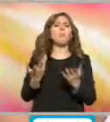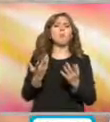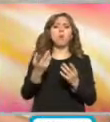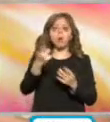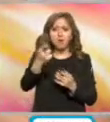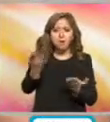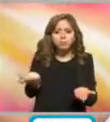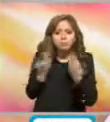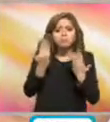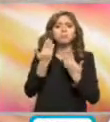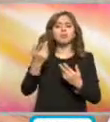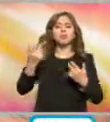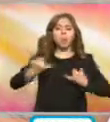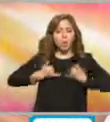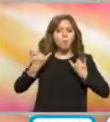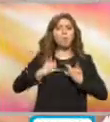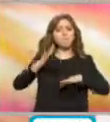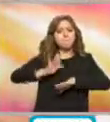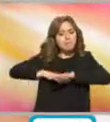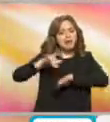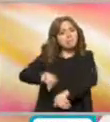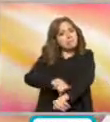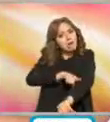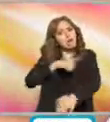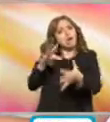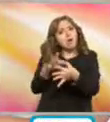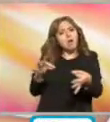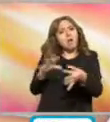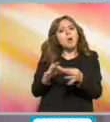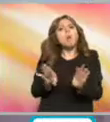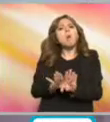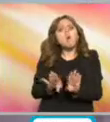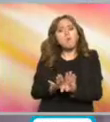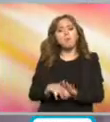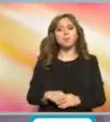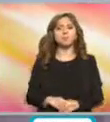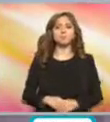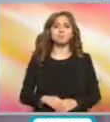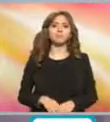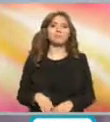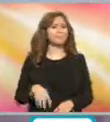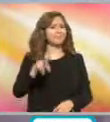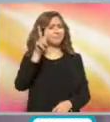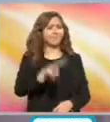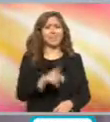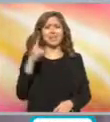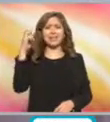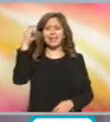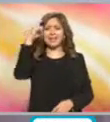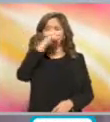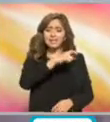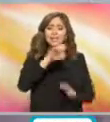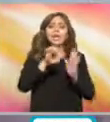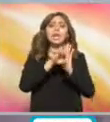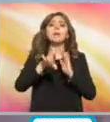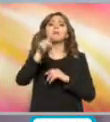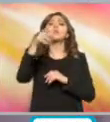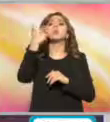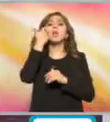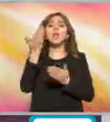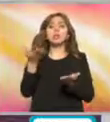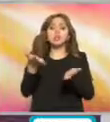¿Cómo puede un papá o una mamá acercarse de manera asertiva a Es sus que es hijos? complicadísimo, Sí, sí. Yo porque te voy a vas a dar querer mi cenar experiencia. quesadillas o sándwich.